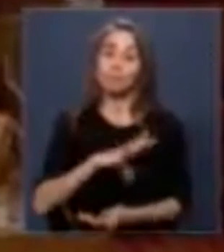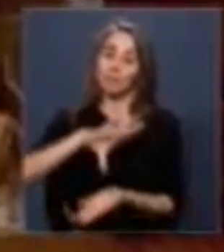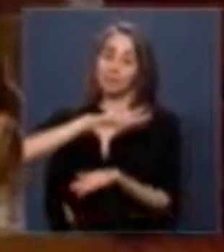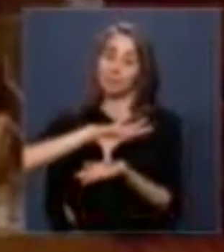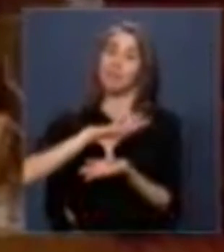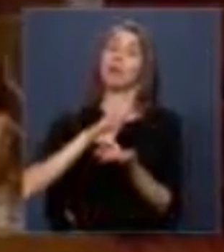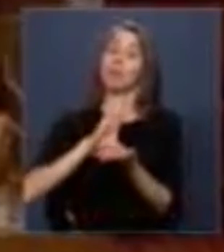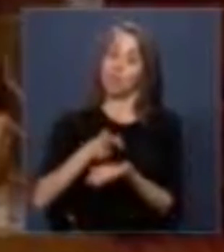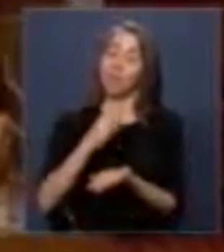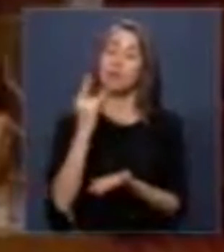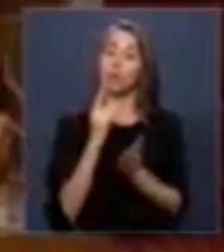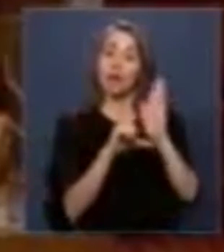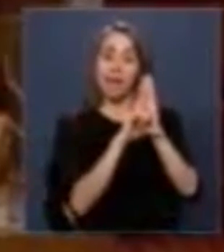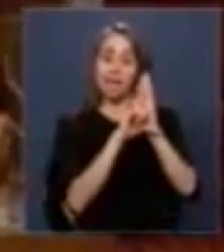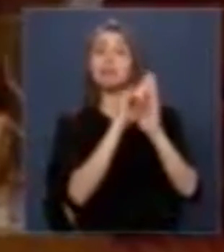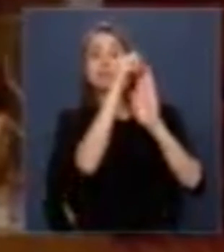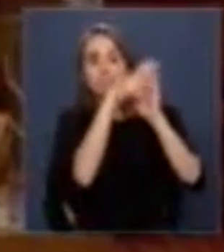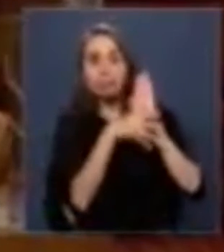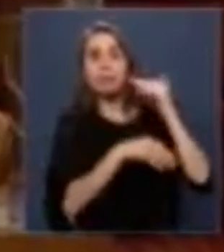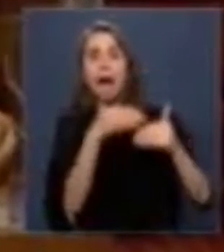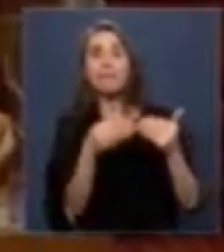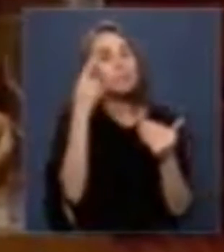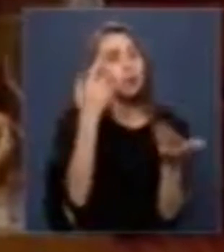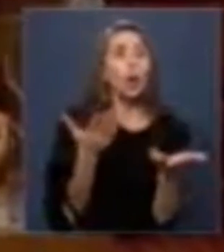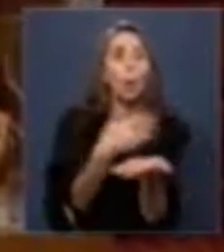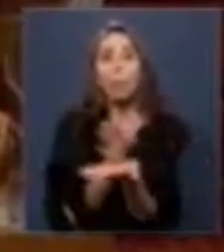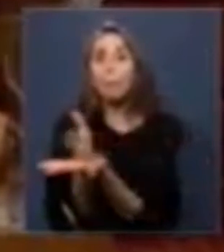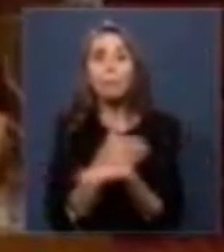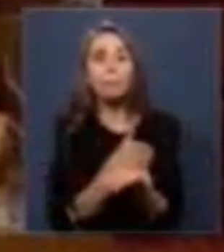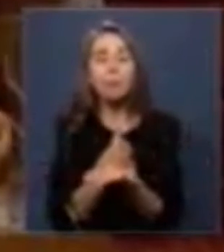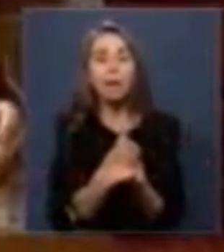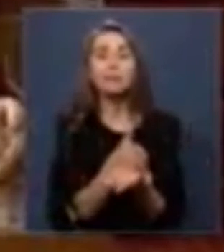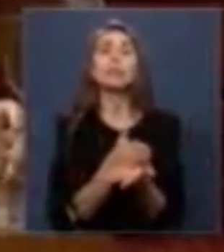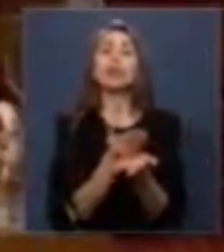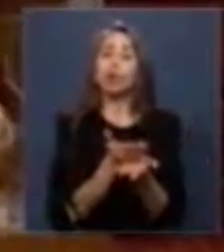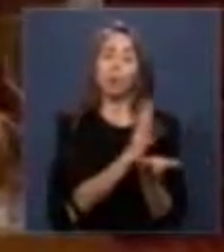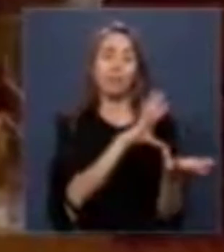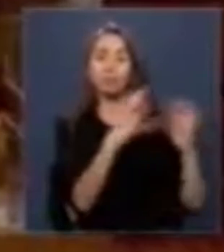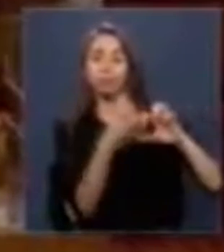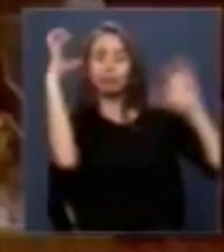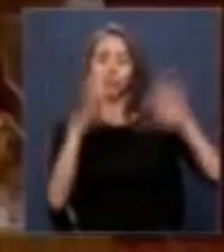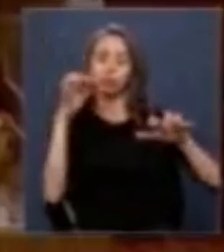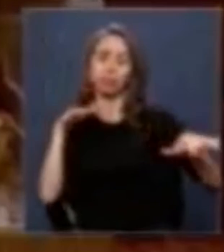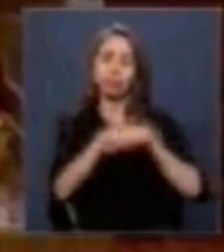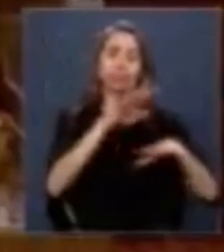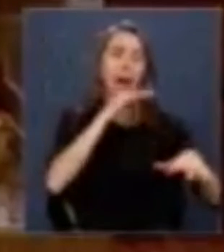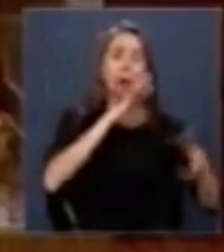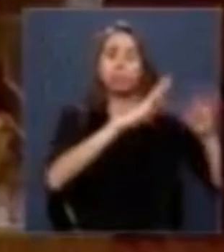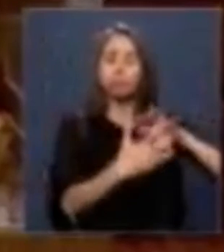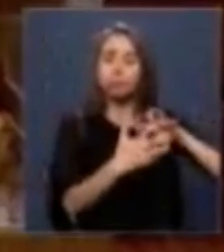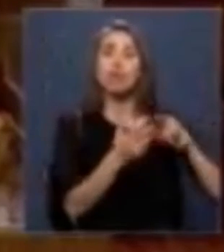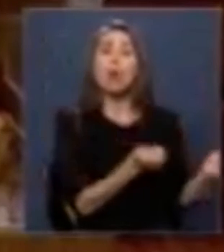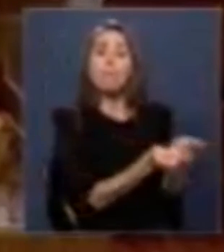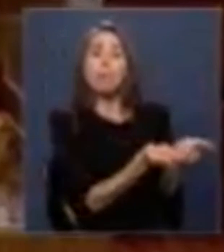debemos avanzar urgentemente en la implementación de estrategias que van desde el manejo de los desastres hacia estrategias para